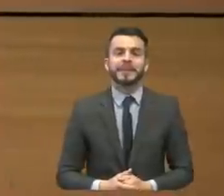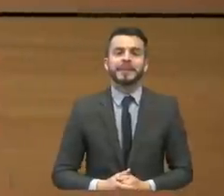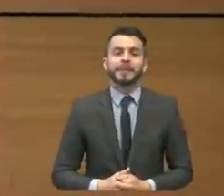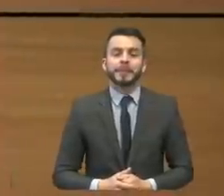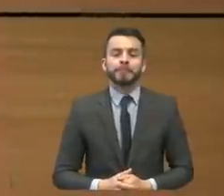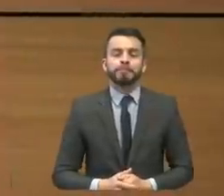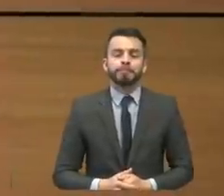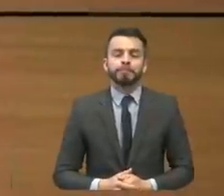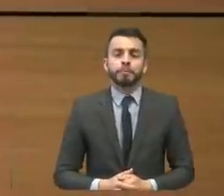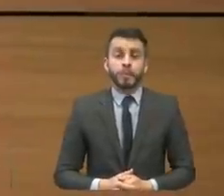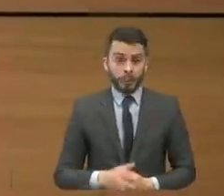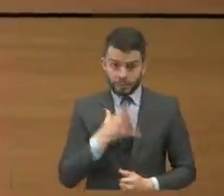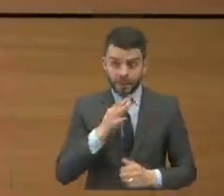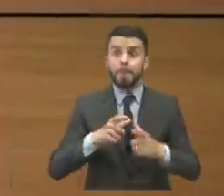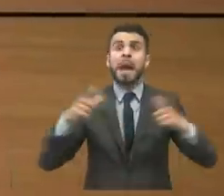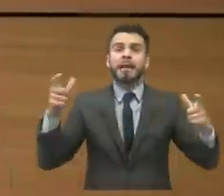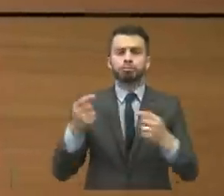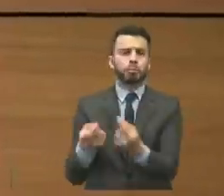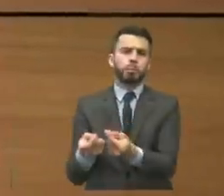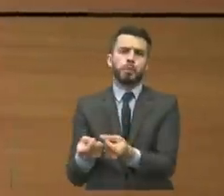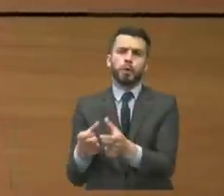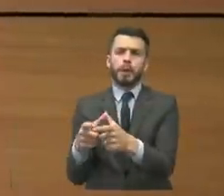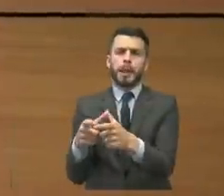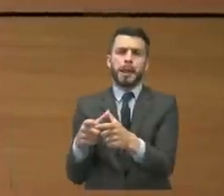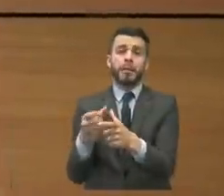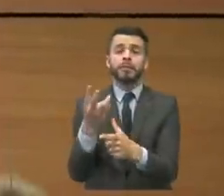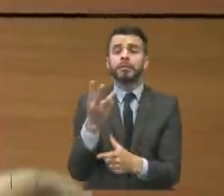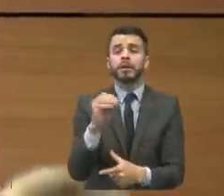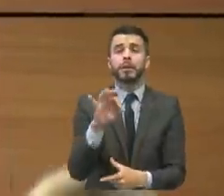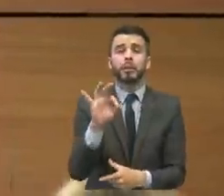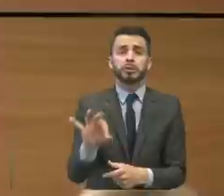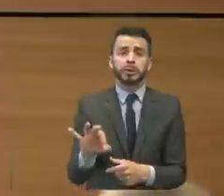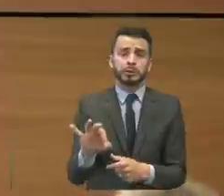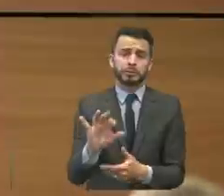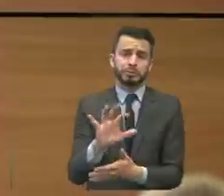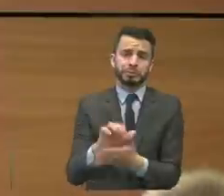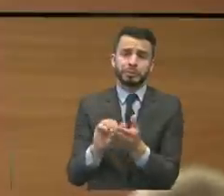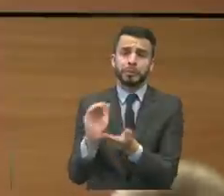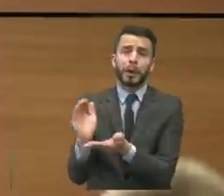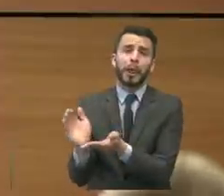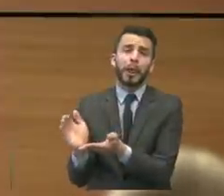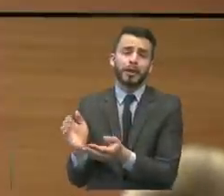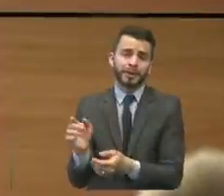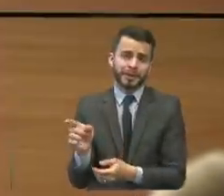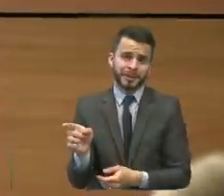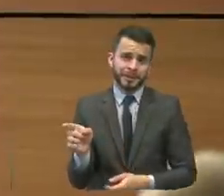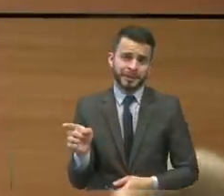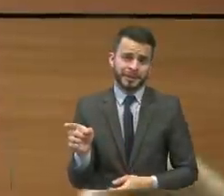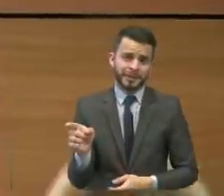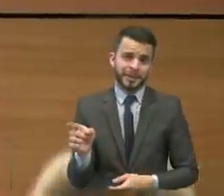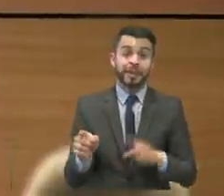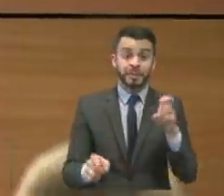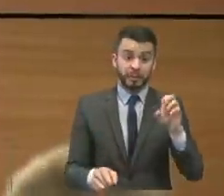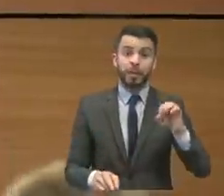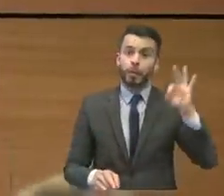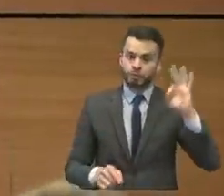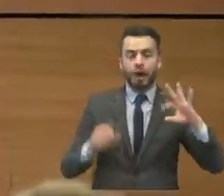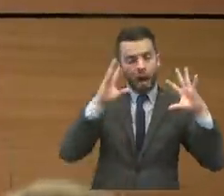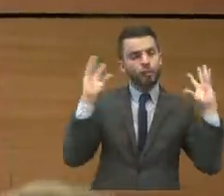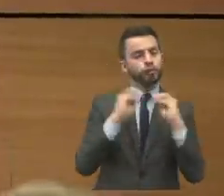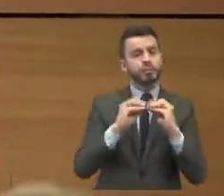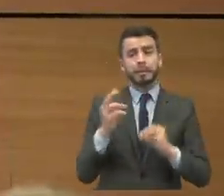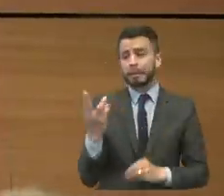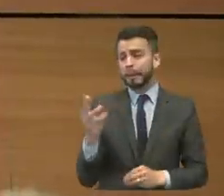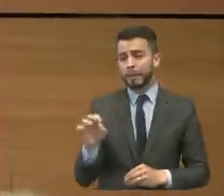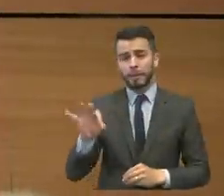los pocos, porque son pocos, son menos del 30% de los ciudadanos que todavía tienen, que todavía prefieren una troncal como